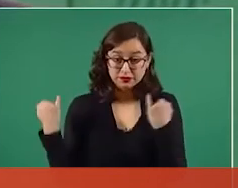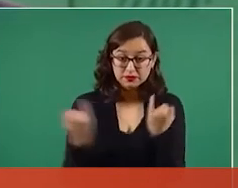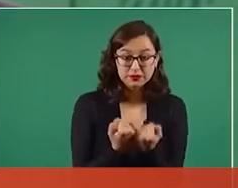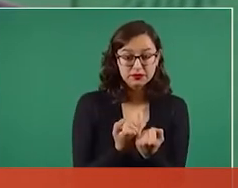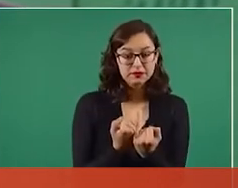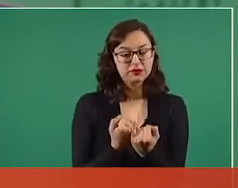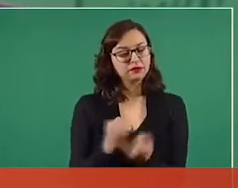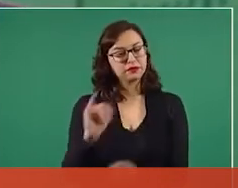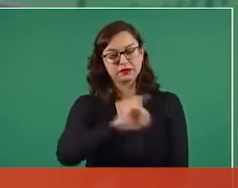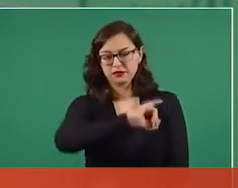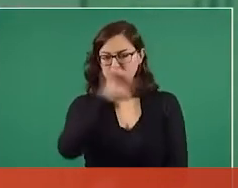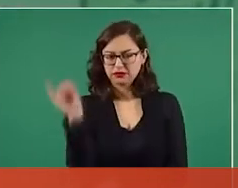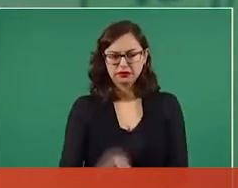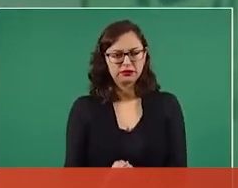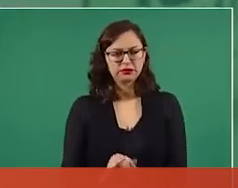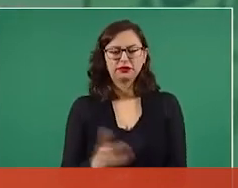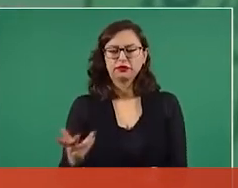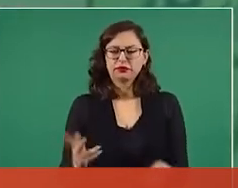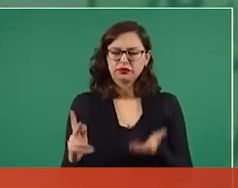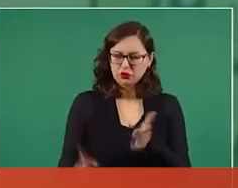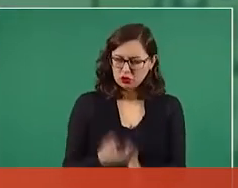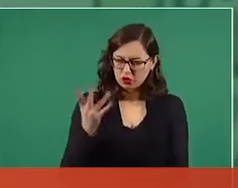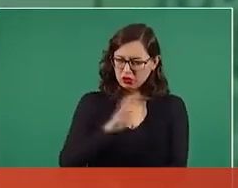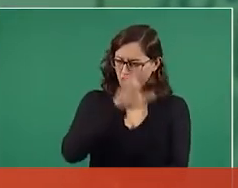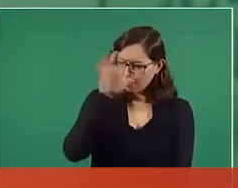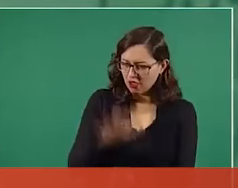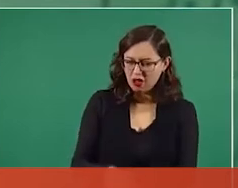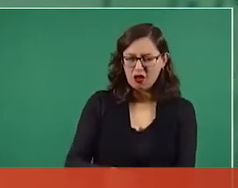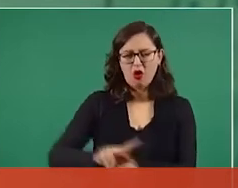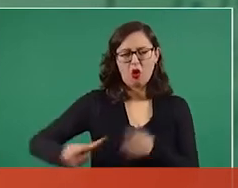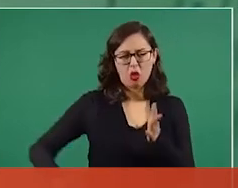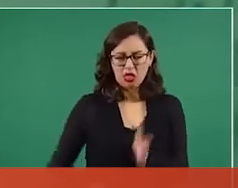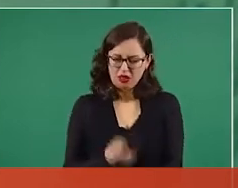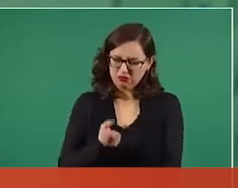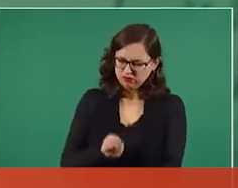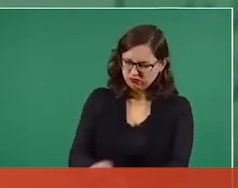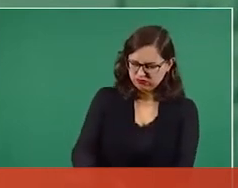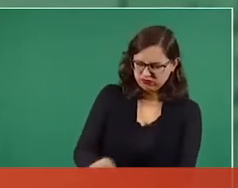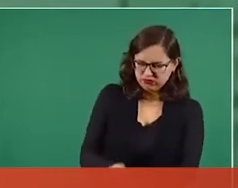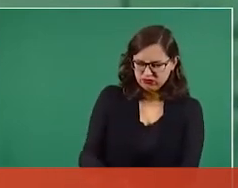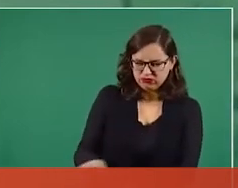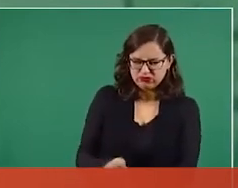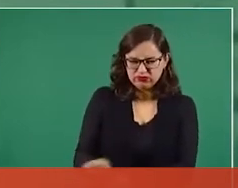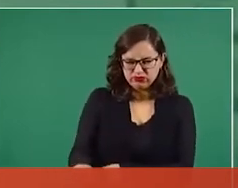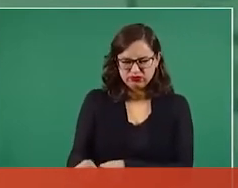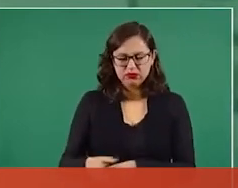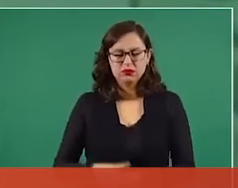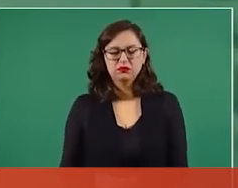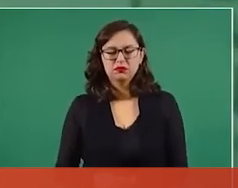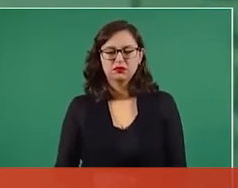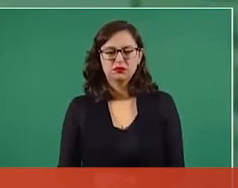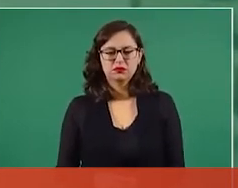Nunca más la represión, nunca más la tortura, nunca más